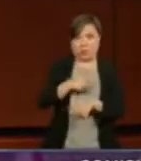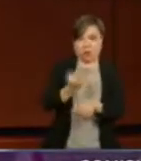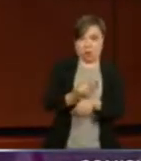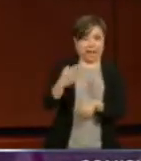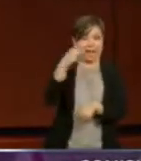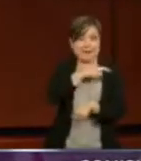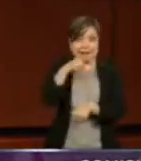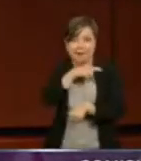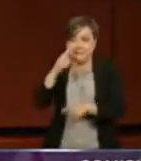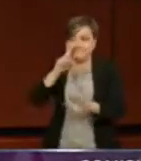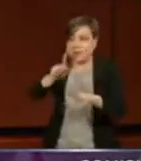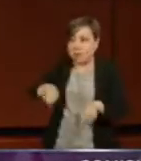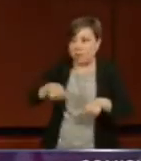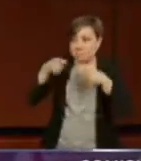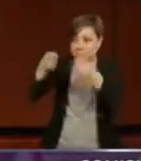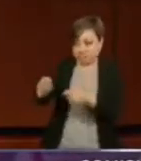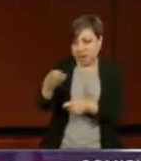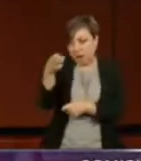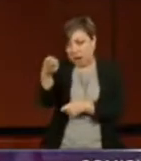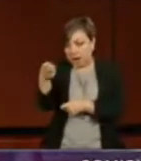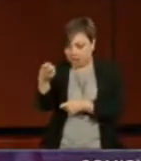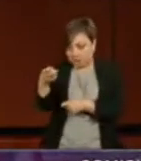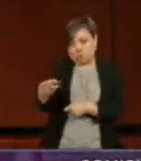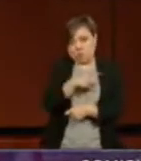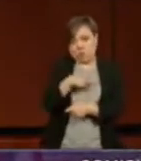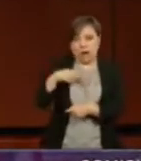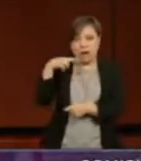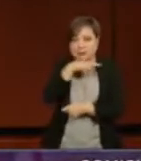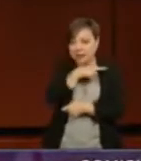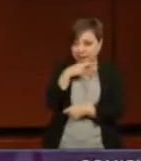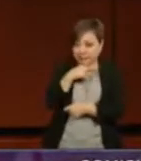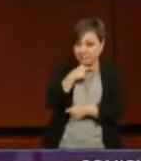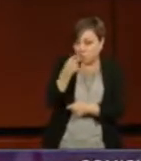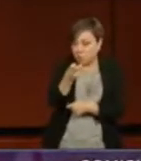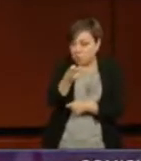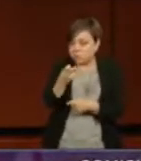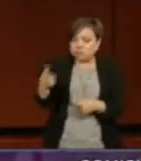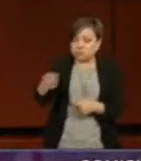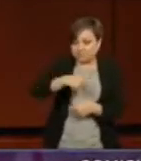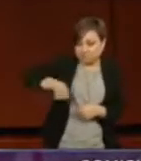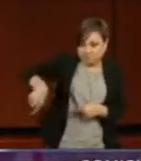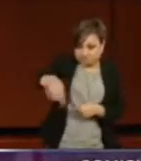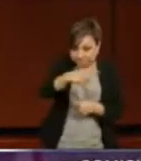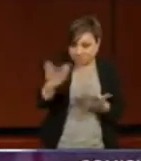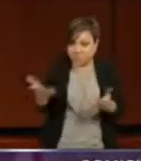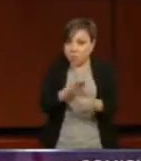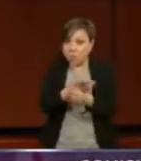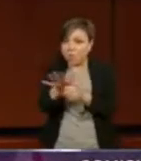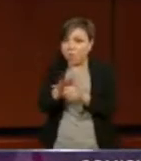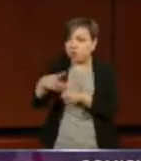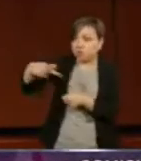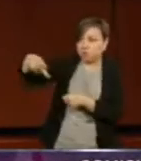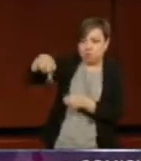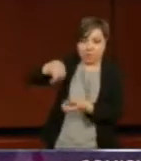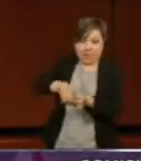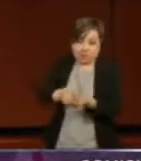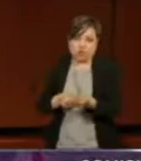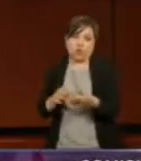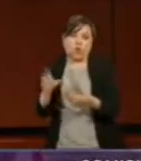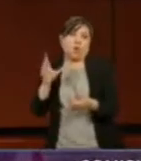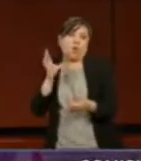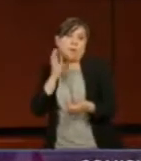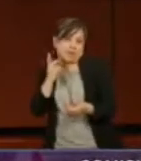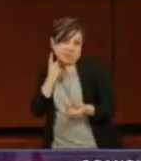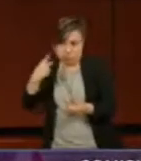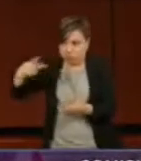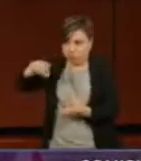legislatura sería no solo una descortesía política, sino una acción que directamente merma las capacidades de contrapeso